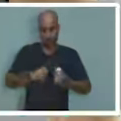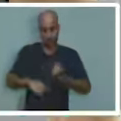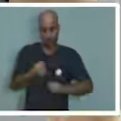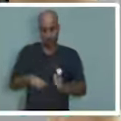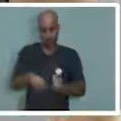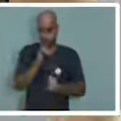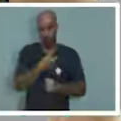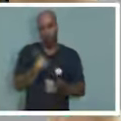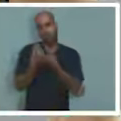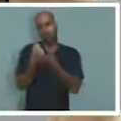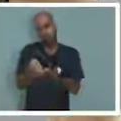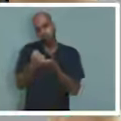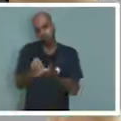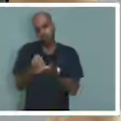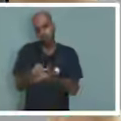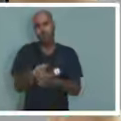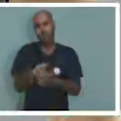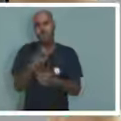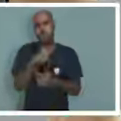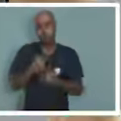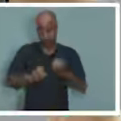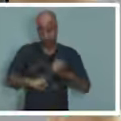esas crías que no se mueran, tratarlas,